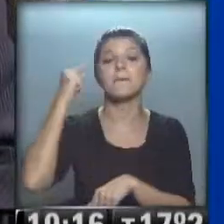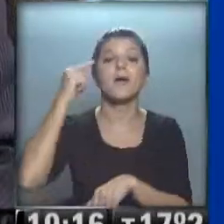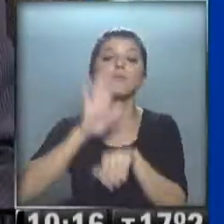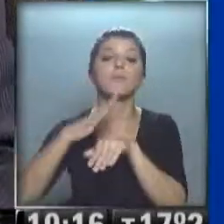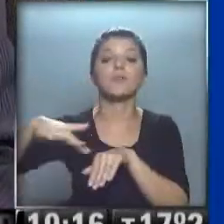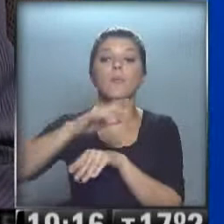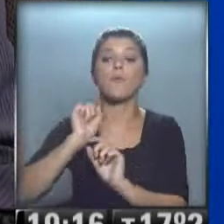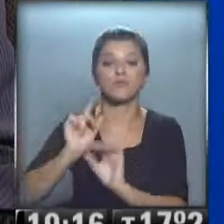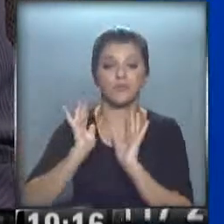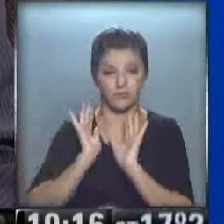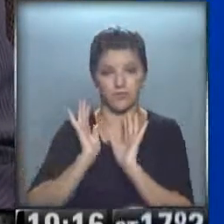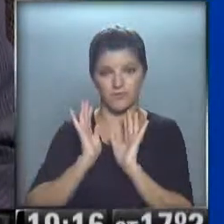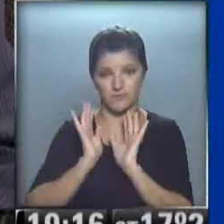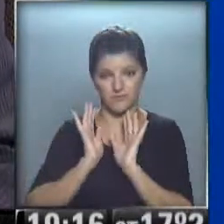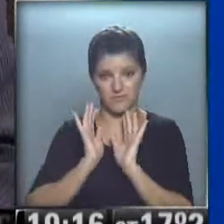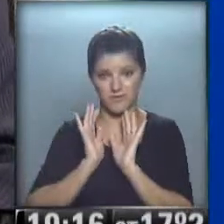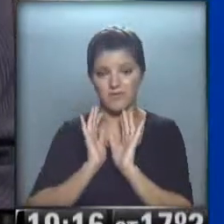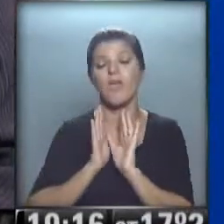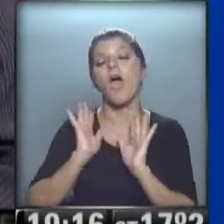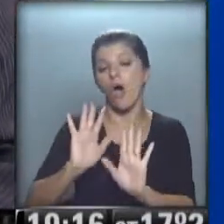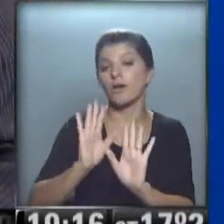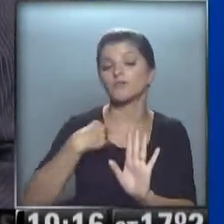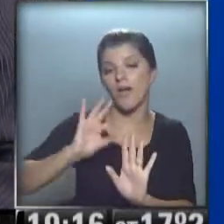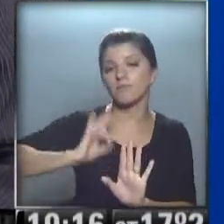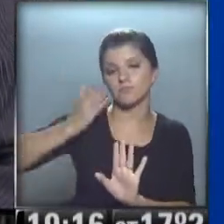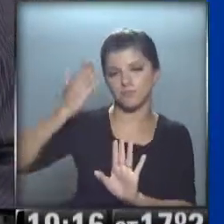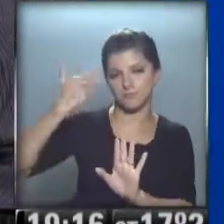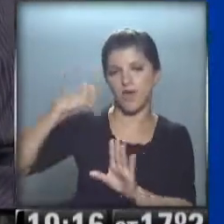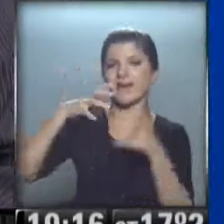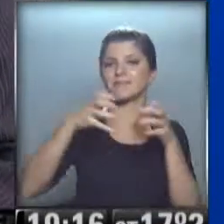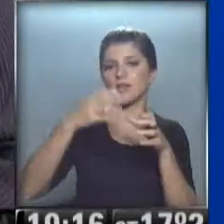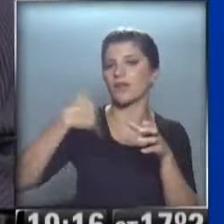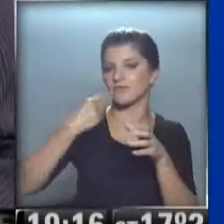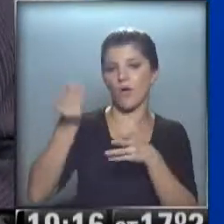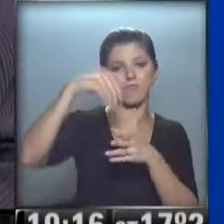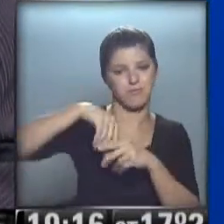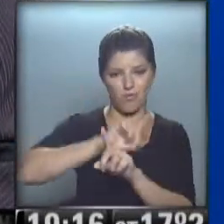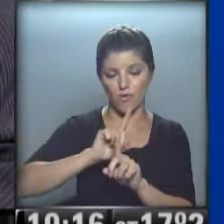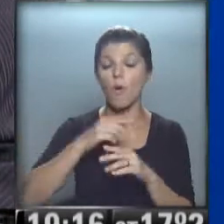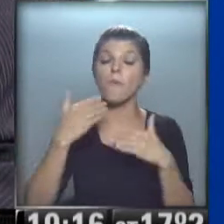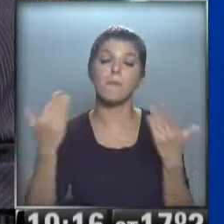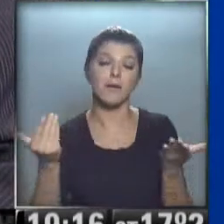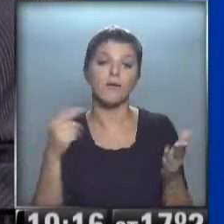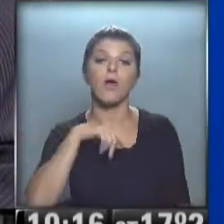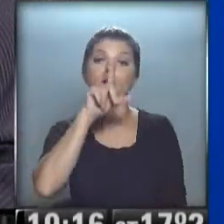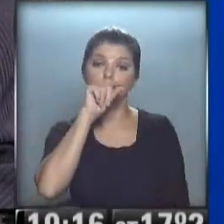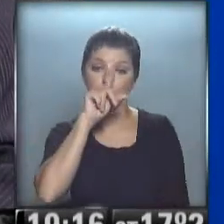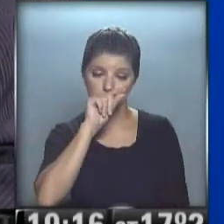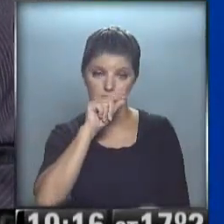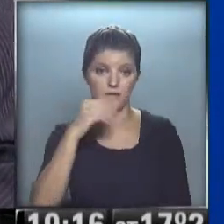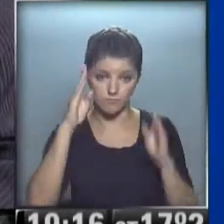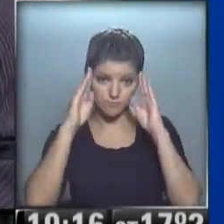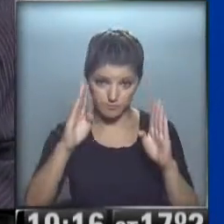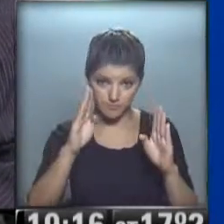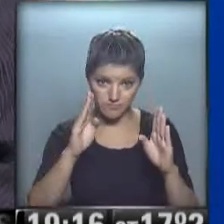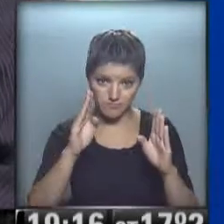a pesar de que ya hace 2 años que no participa en el seleccionado nacional. Pero las redes sociales fueron contundentes una vez que